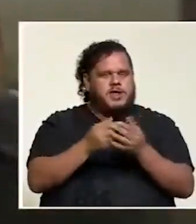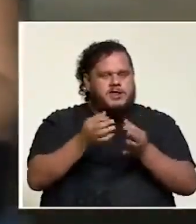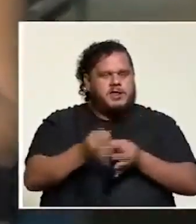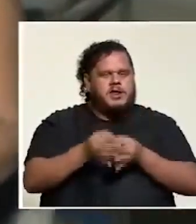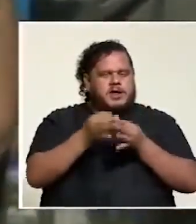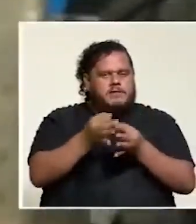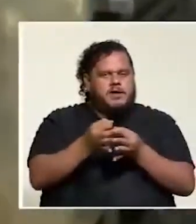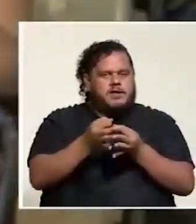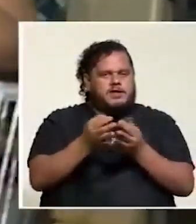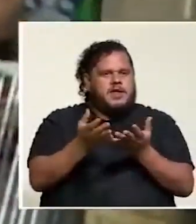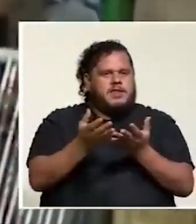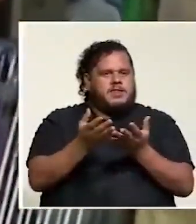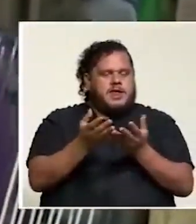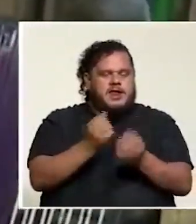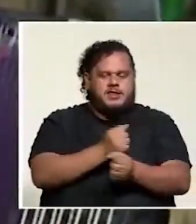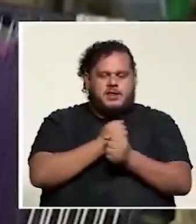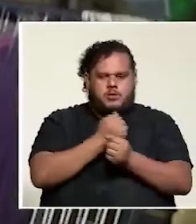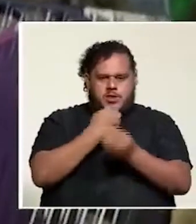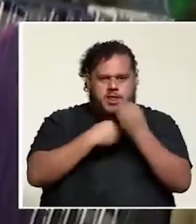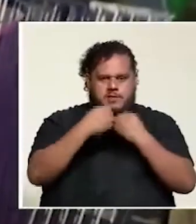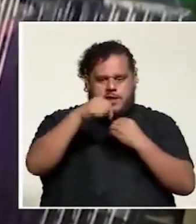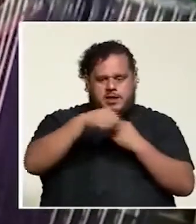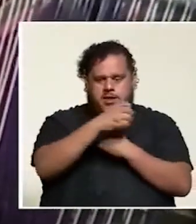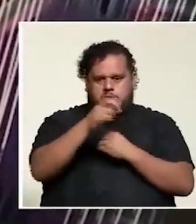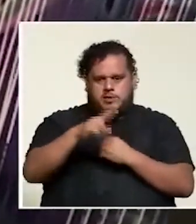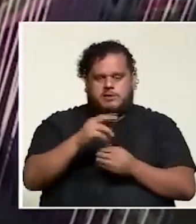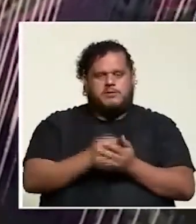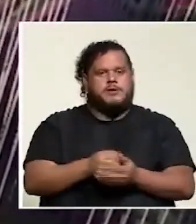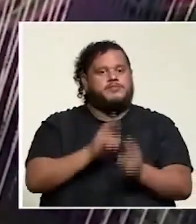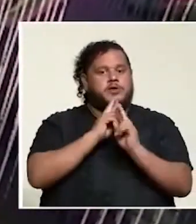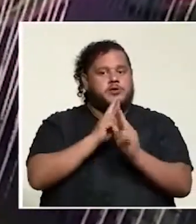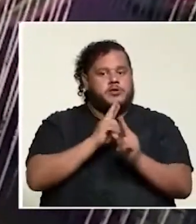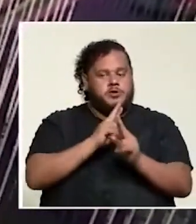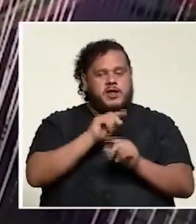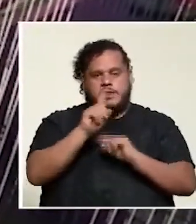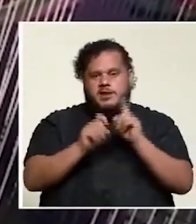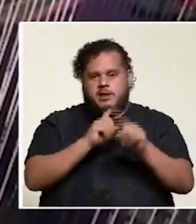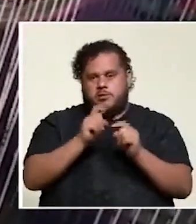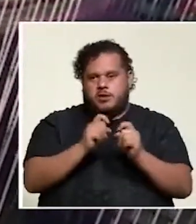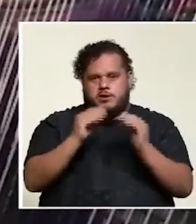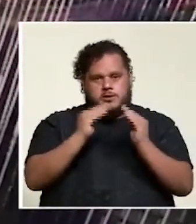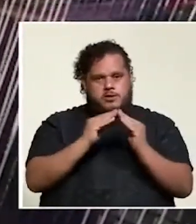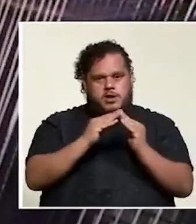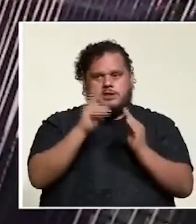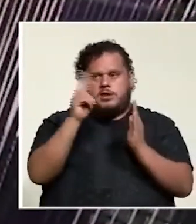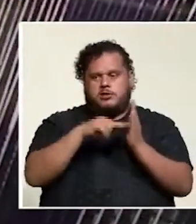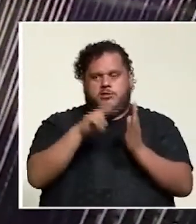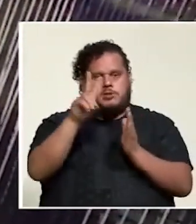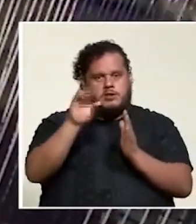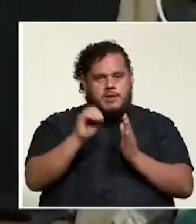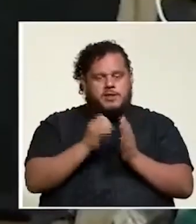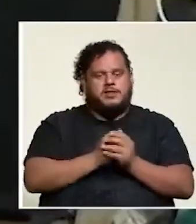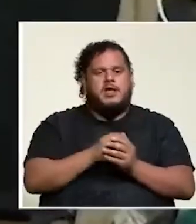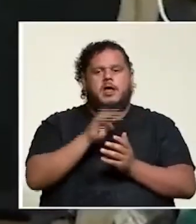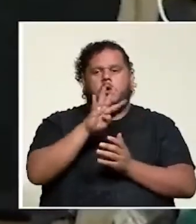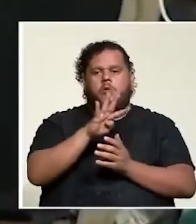inseguridad alimentaria en Costa Rica. Según resultados de la Encuesta Nacional de Hogares del 2020,